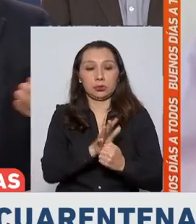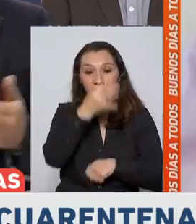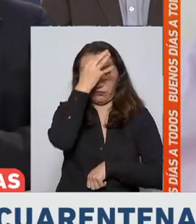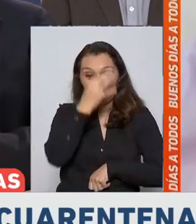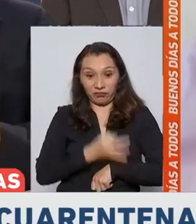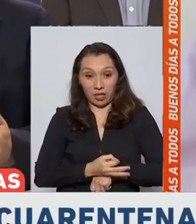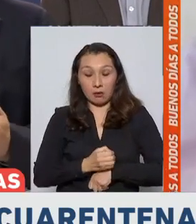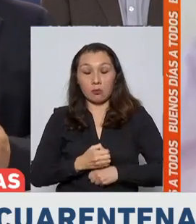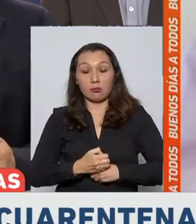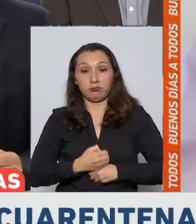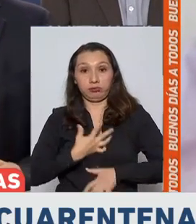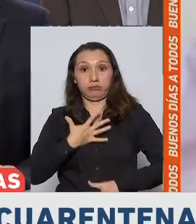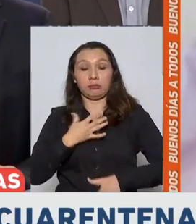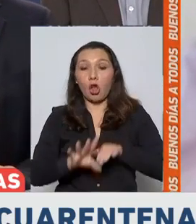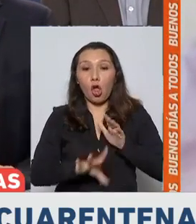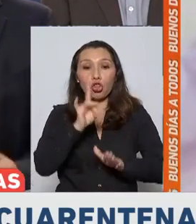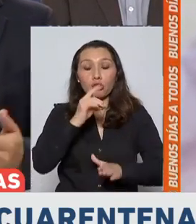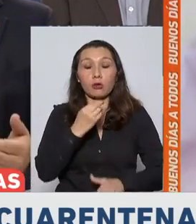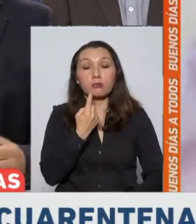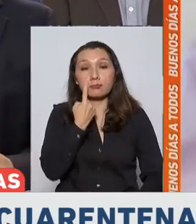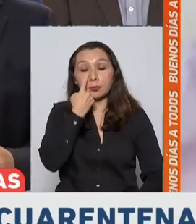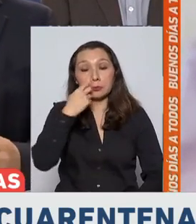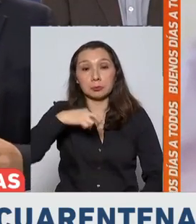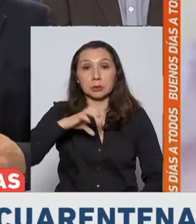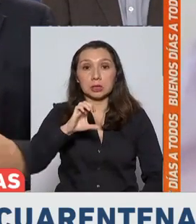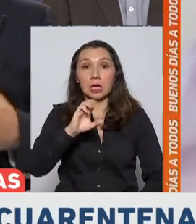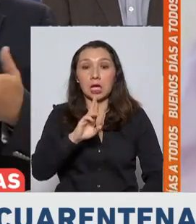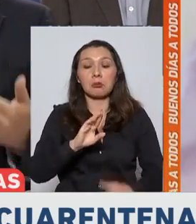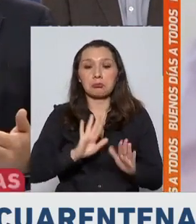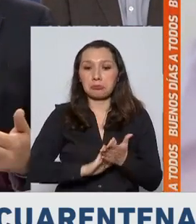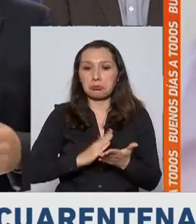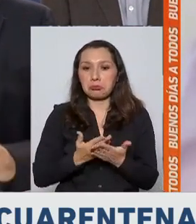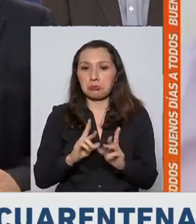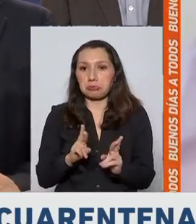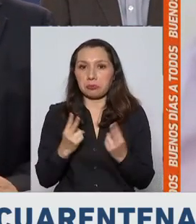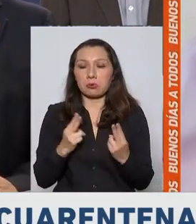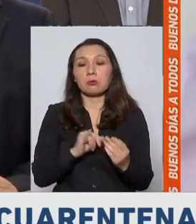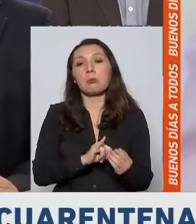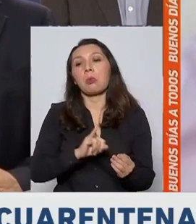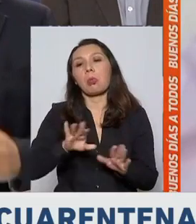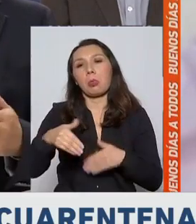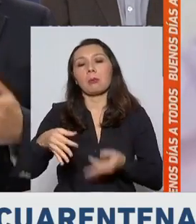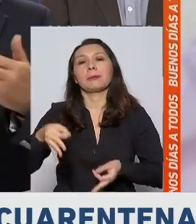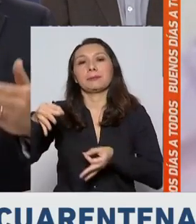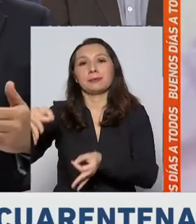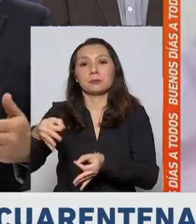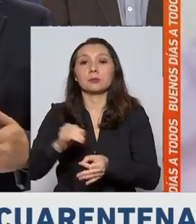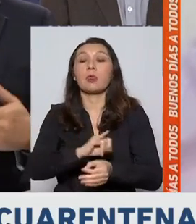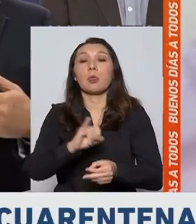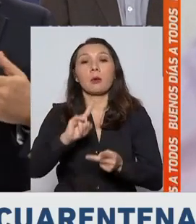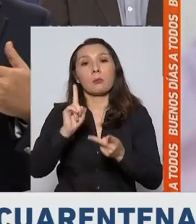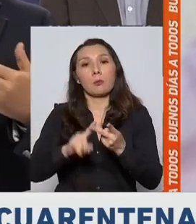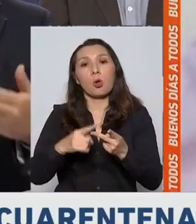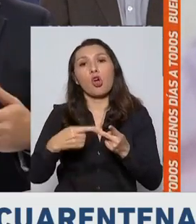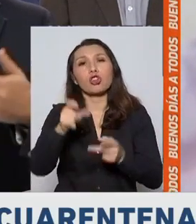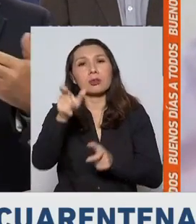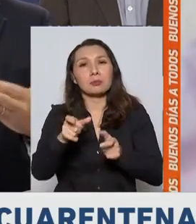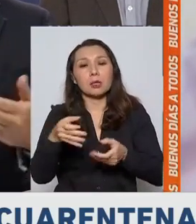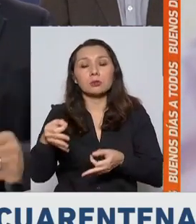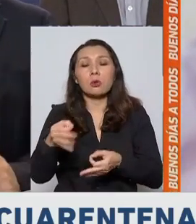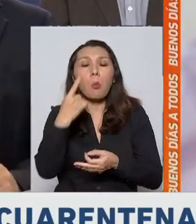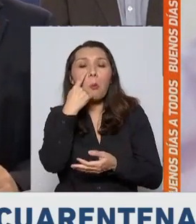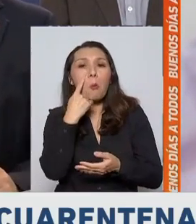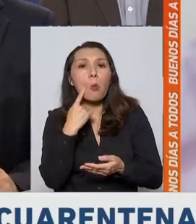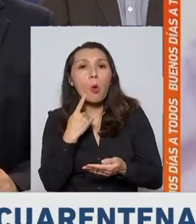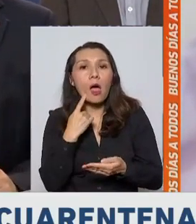una enfermedad demostrada por PCR y que se han recuperado, y en una segunda instancia a las personas que mediante el